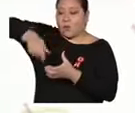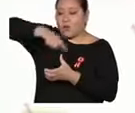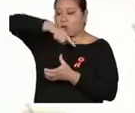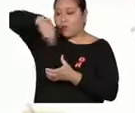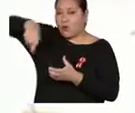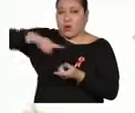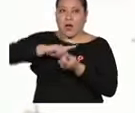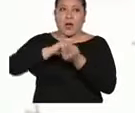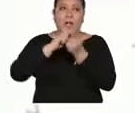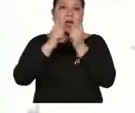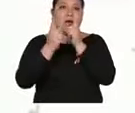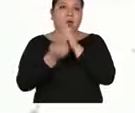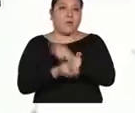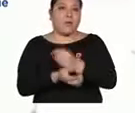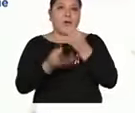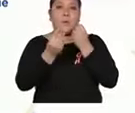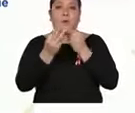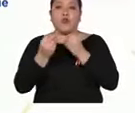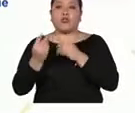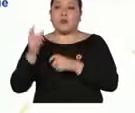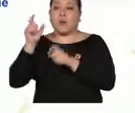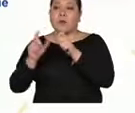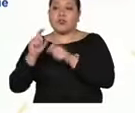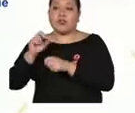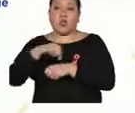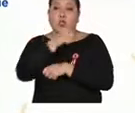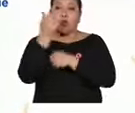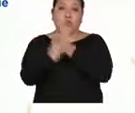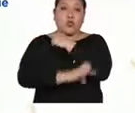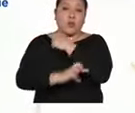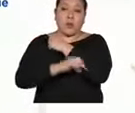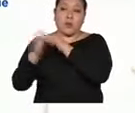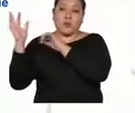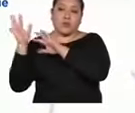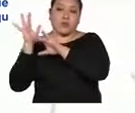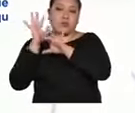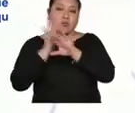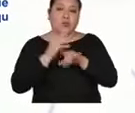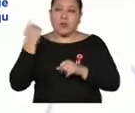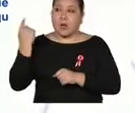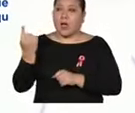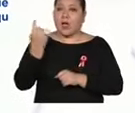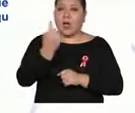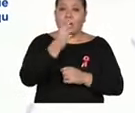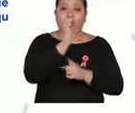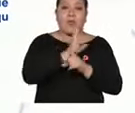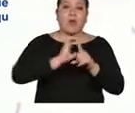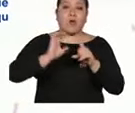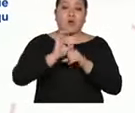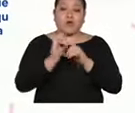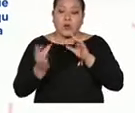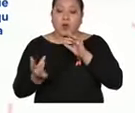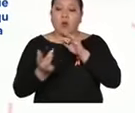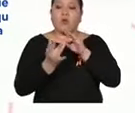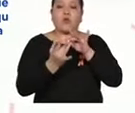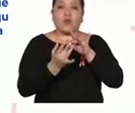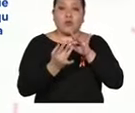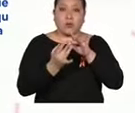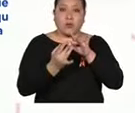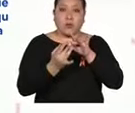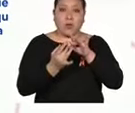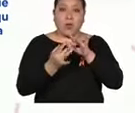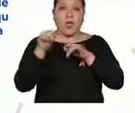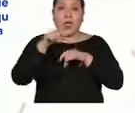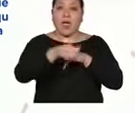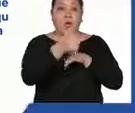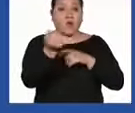constantemente, los flujos de migración siguen sucediendo y cada cultura que hace contacto con otra